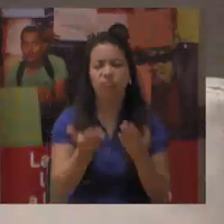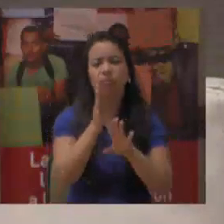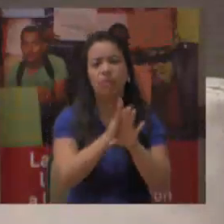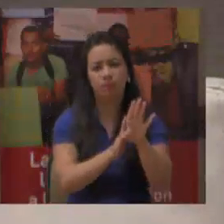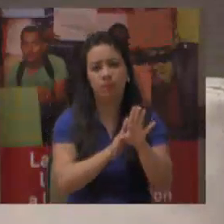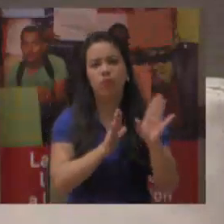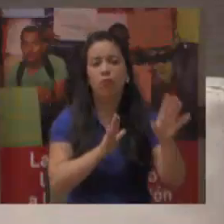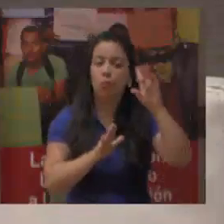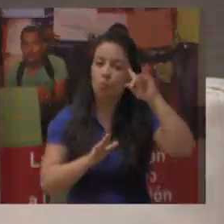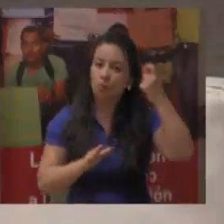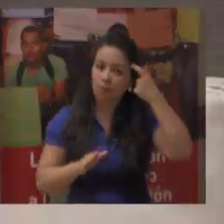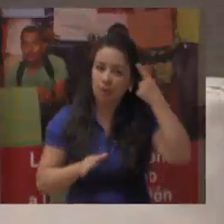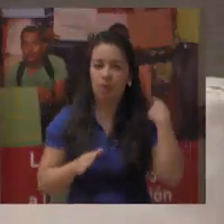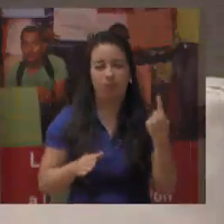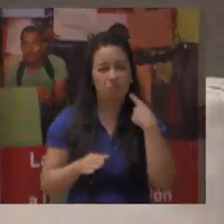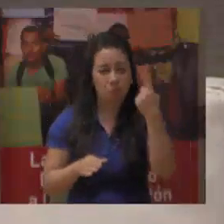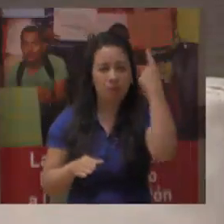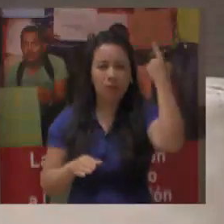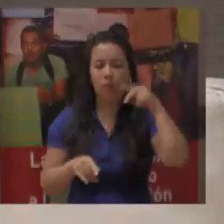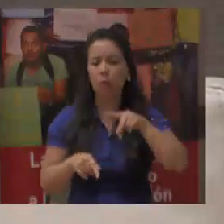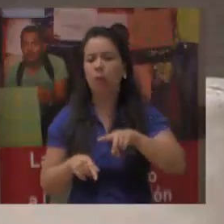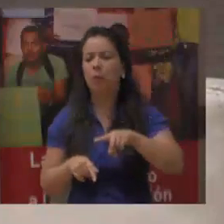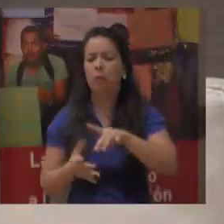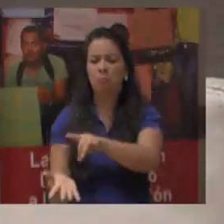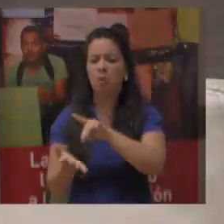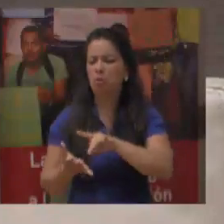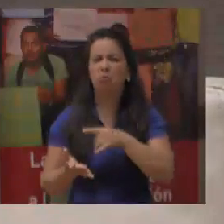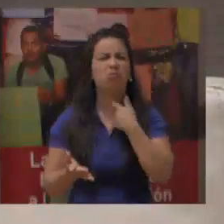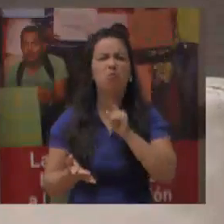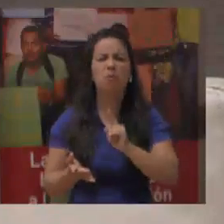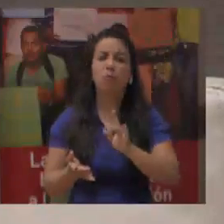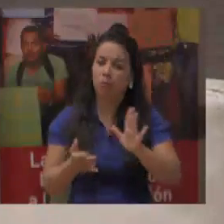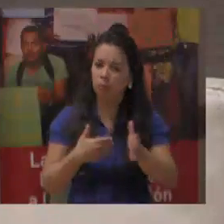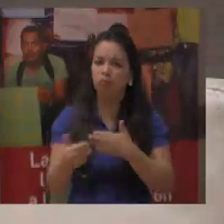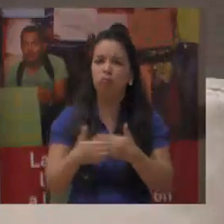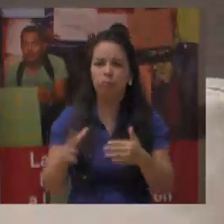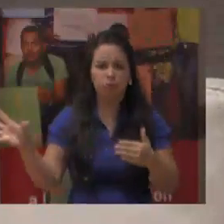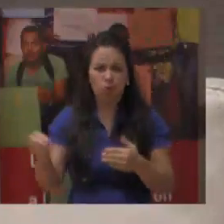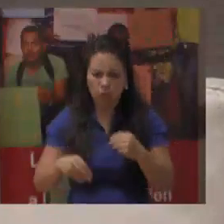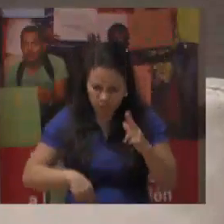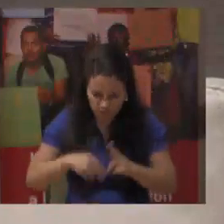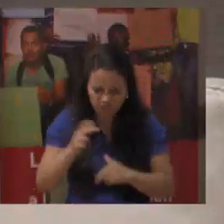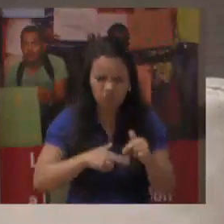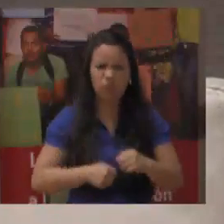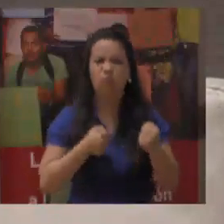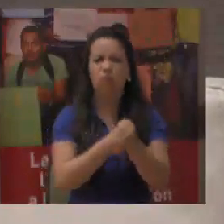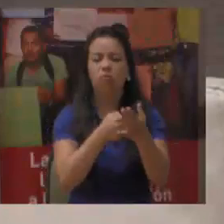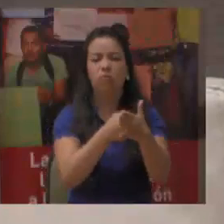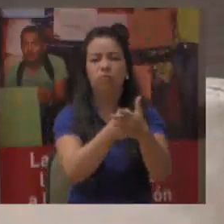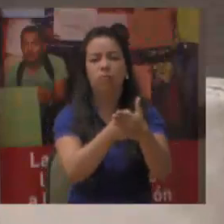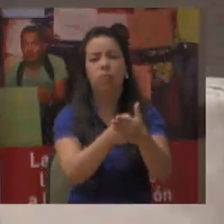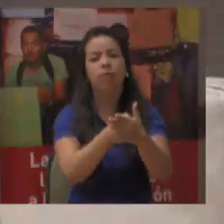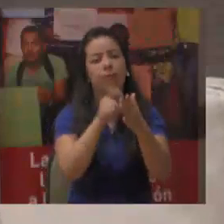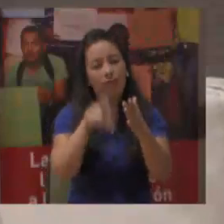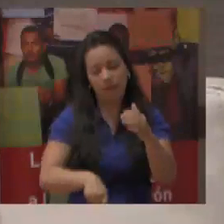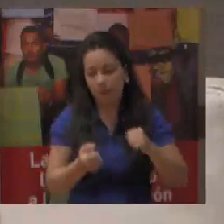gobierno, desde lo político, pero que entre todos los que estamos acá, tenemos que